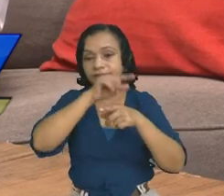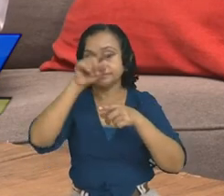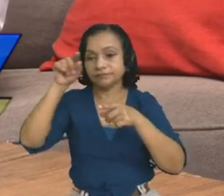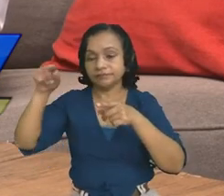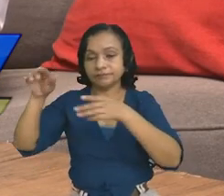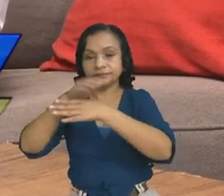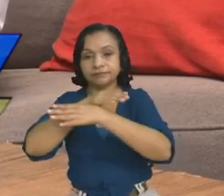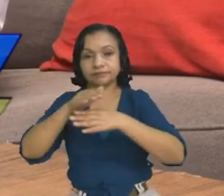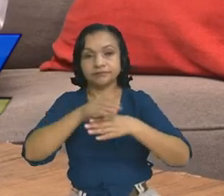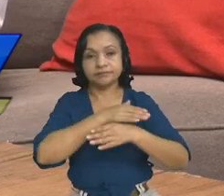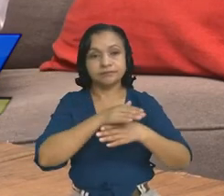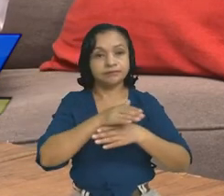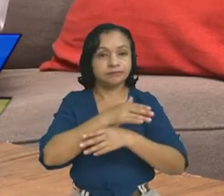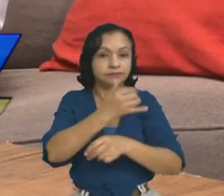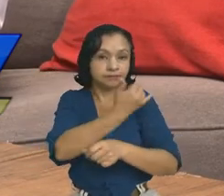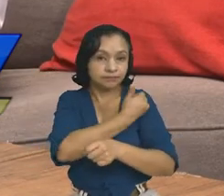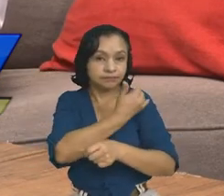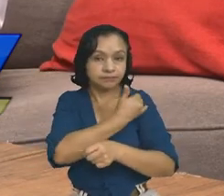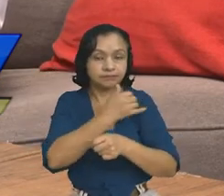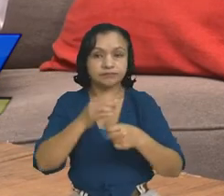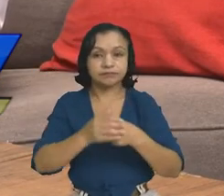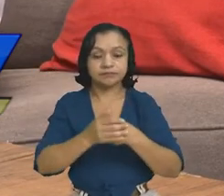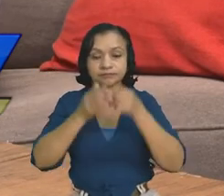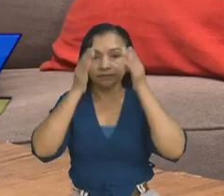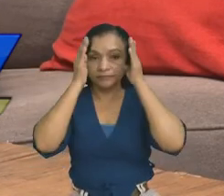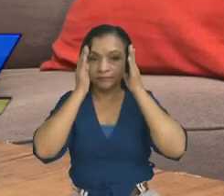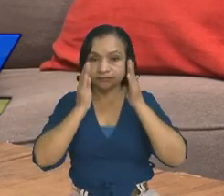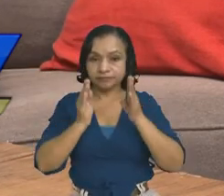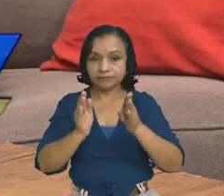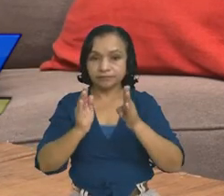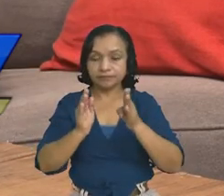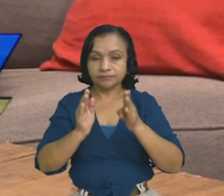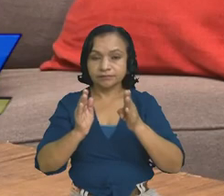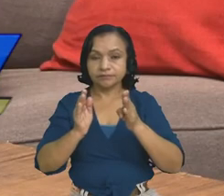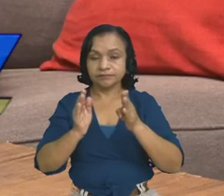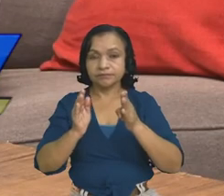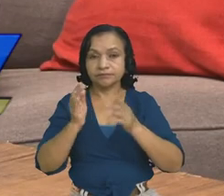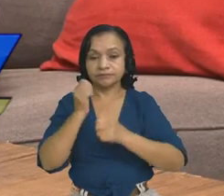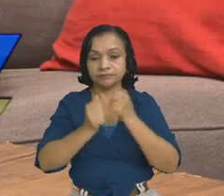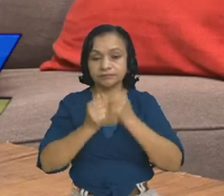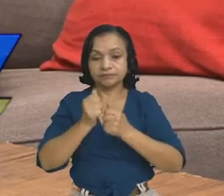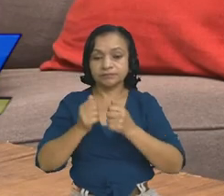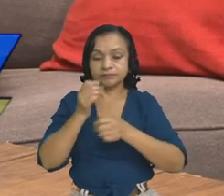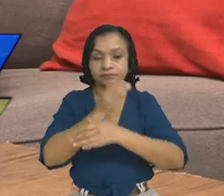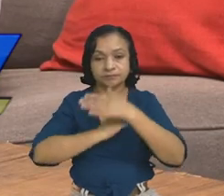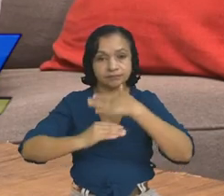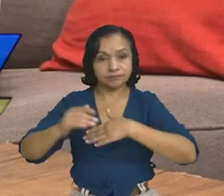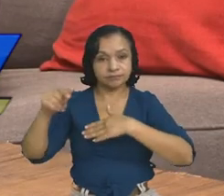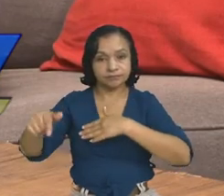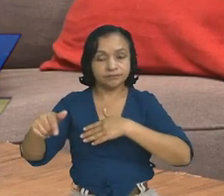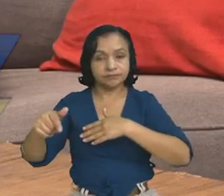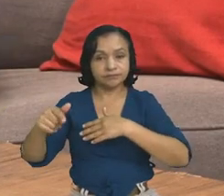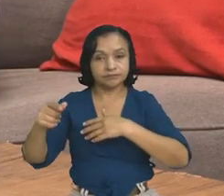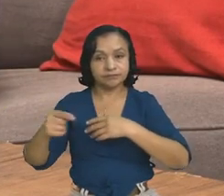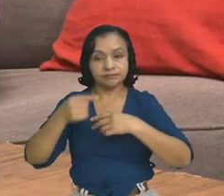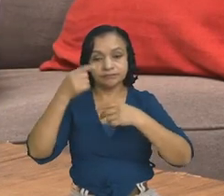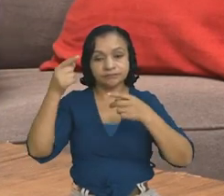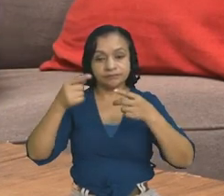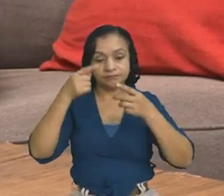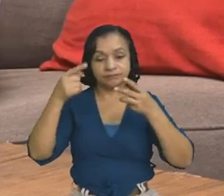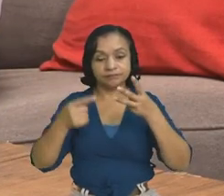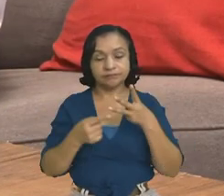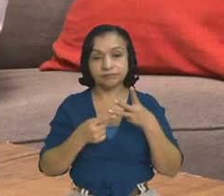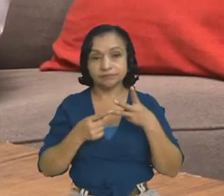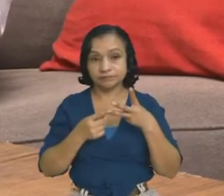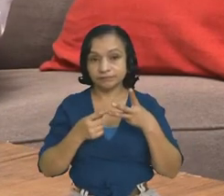están en disposición a la población, pero ahora también estamos atendiendo una secuela de una situación. Entonces estás llegando a un nivel prácticamente terciario que decimos